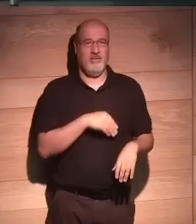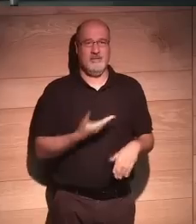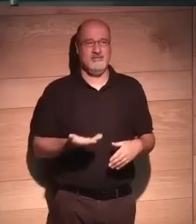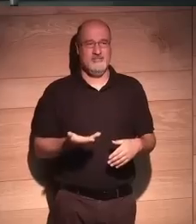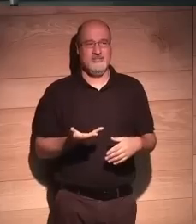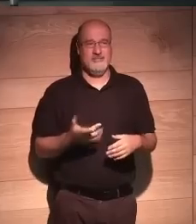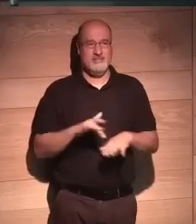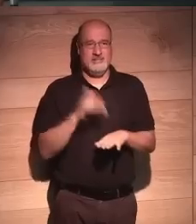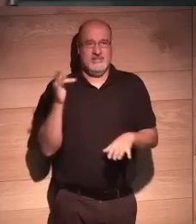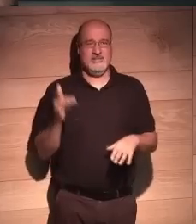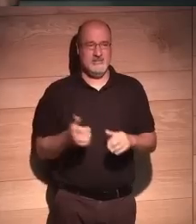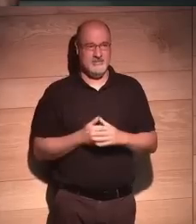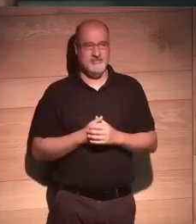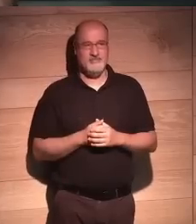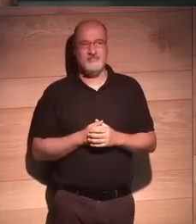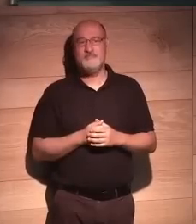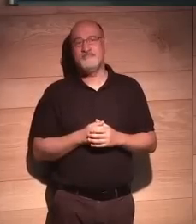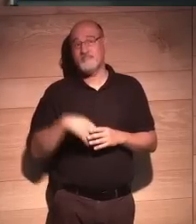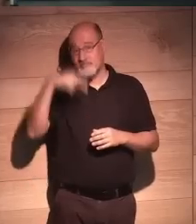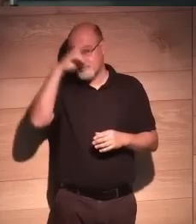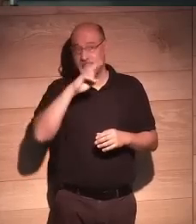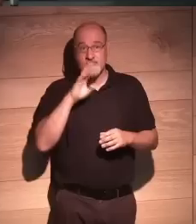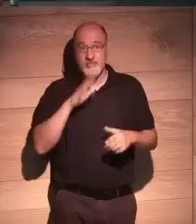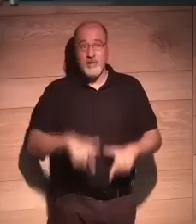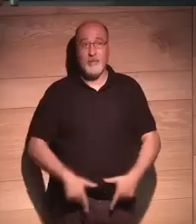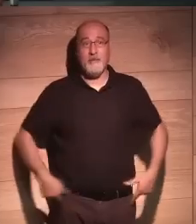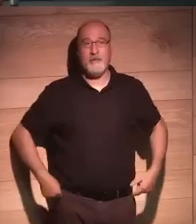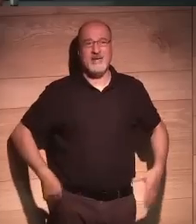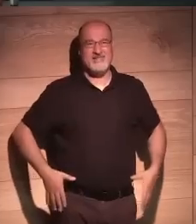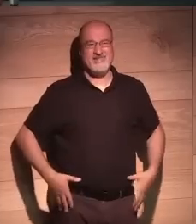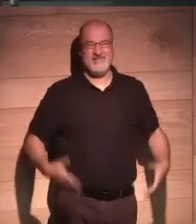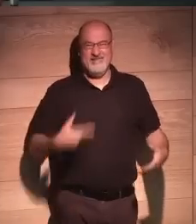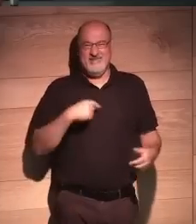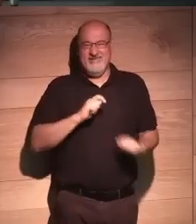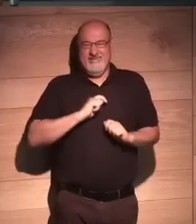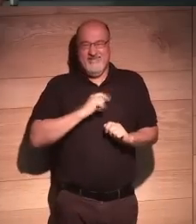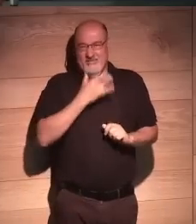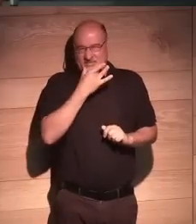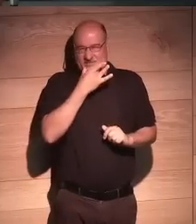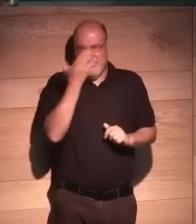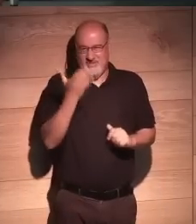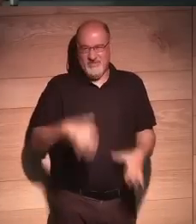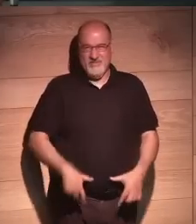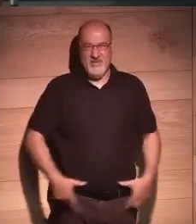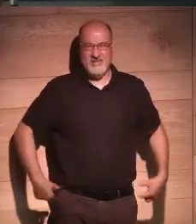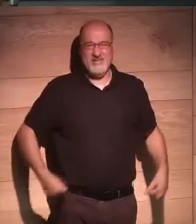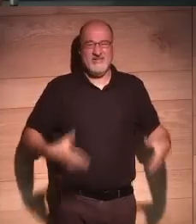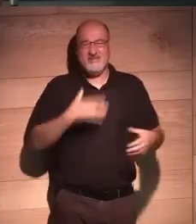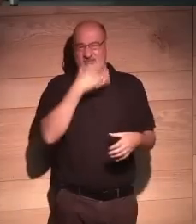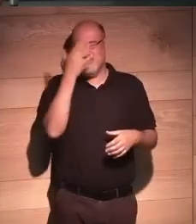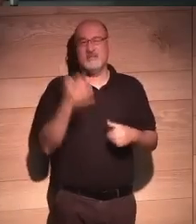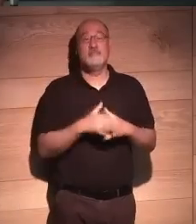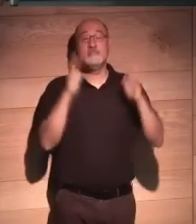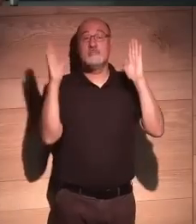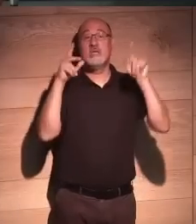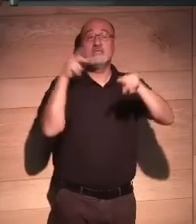no la mirada de los que tenía. Hombre, yo cuando le veía a los padres aquellos con aquellos bañadores se me caía la cara de vergüenza. Sí, sí, ¿Qué quieres pero que te diga? era una serie que en